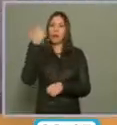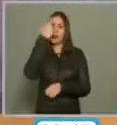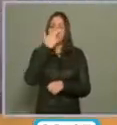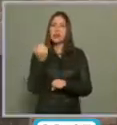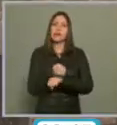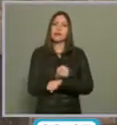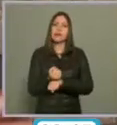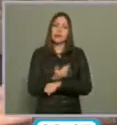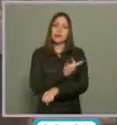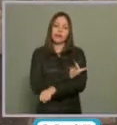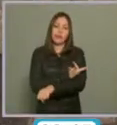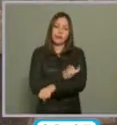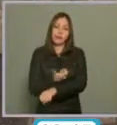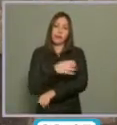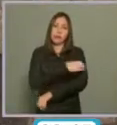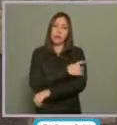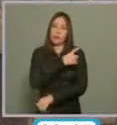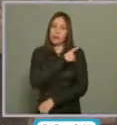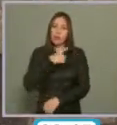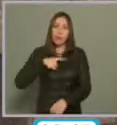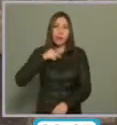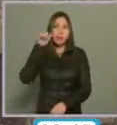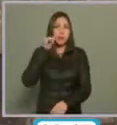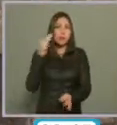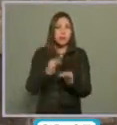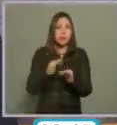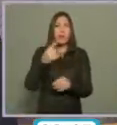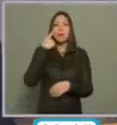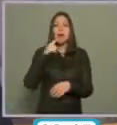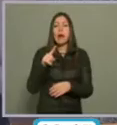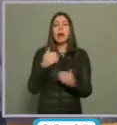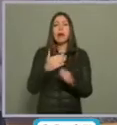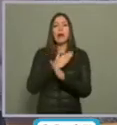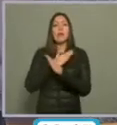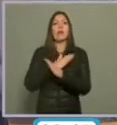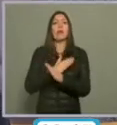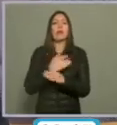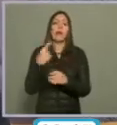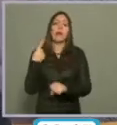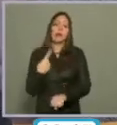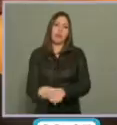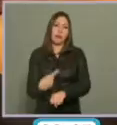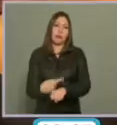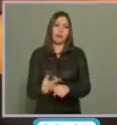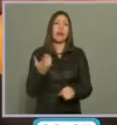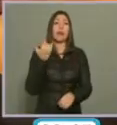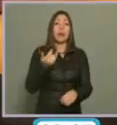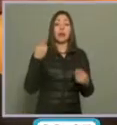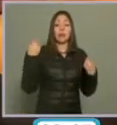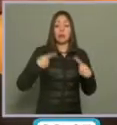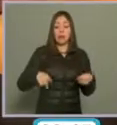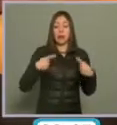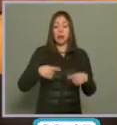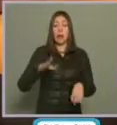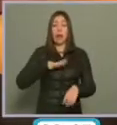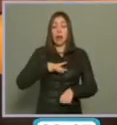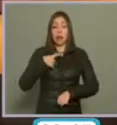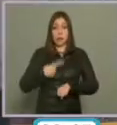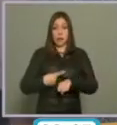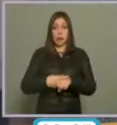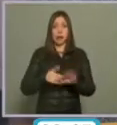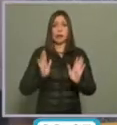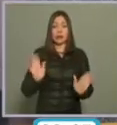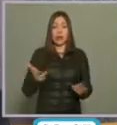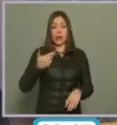persona hipertensa, ¿cada Sí. cuánto tiene que visitar al especialista? Eso es un punto muy importante. Bueno, depende de qué tanto se entra en control o no